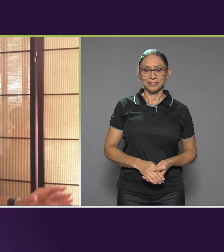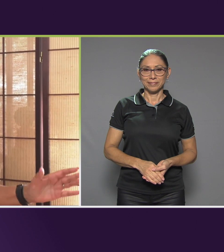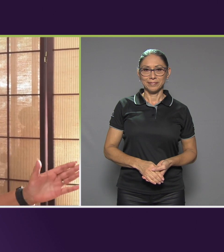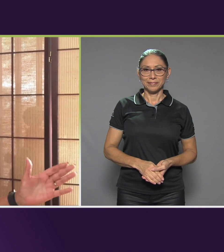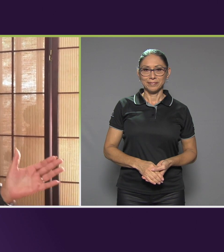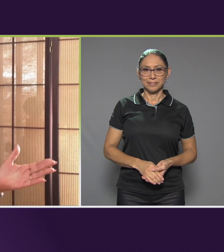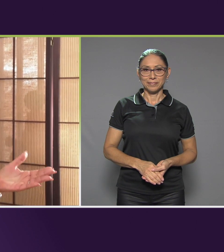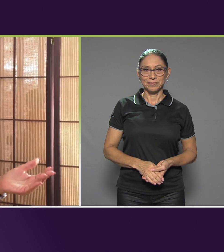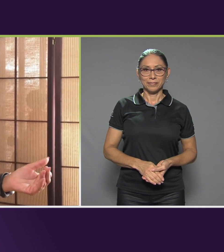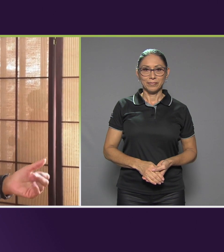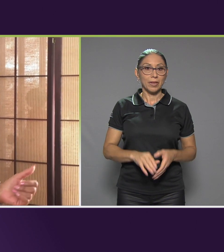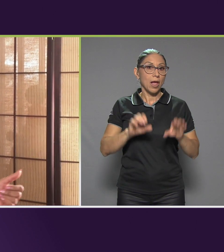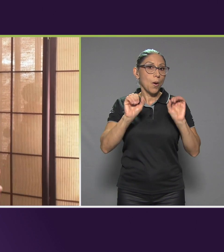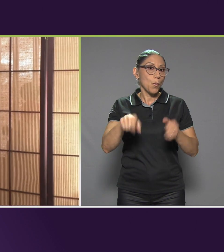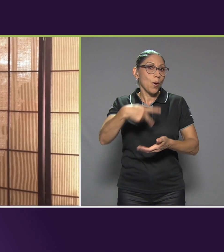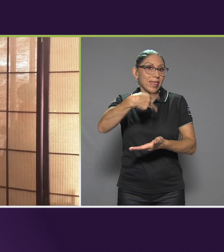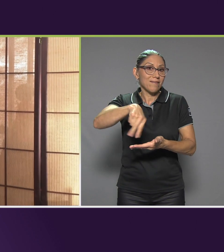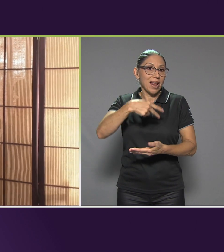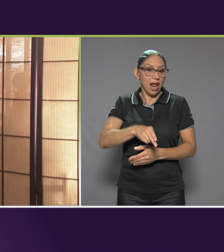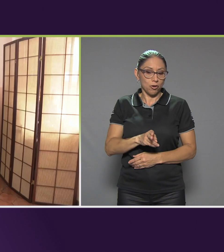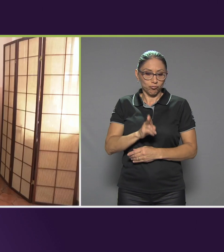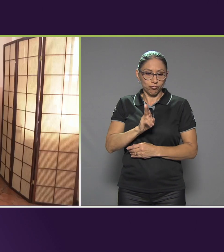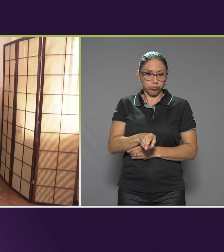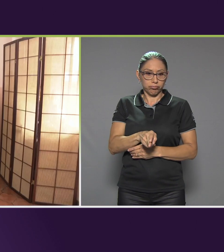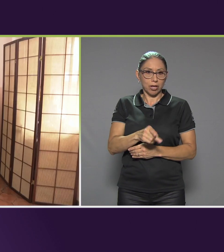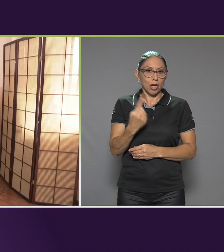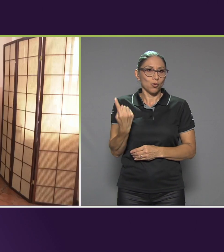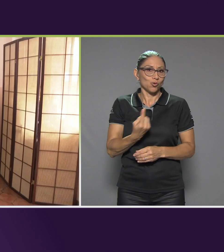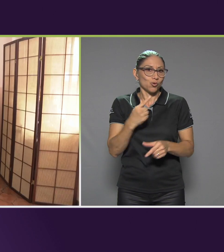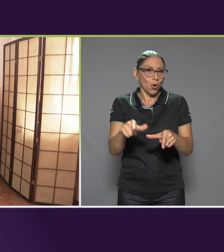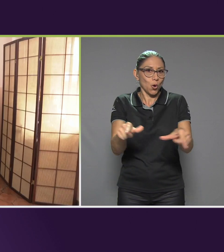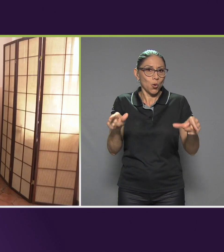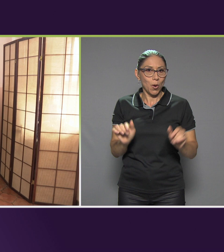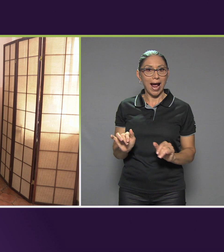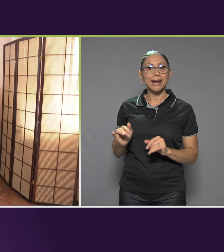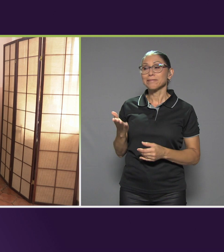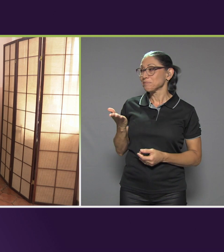Y se puede bailar en un solo lugar también aquí.